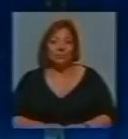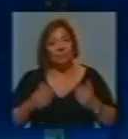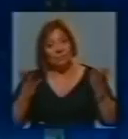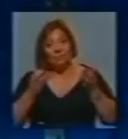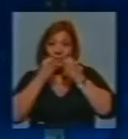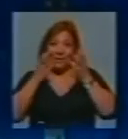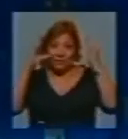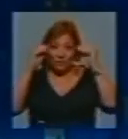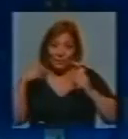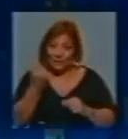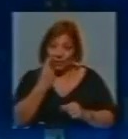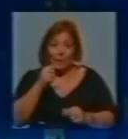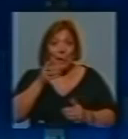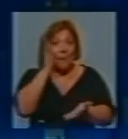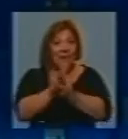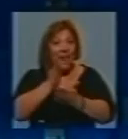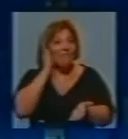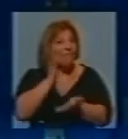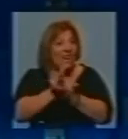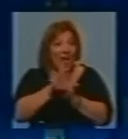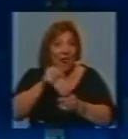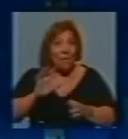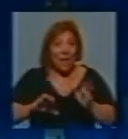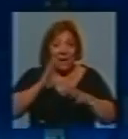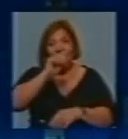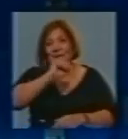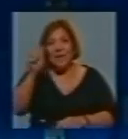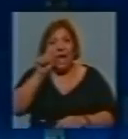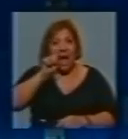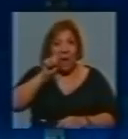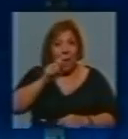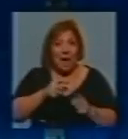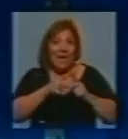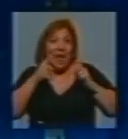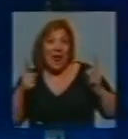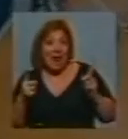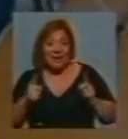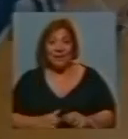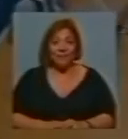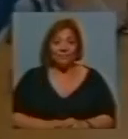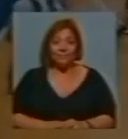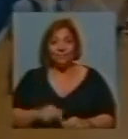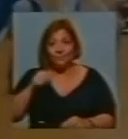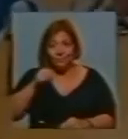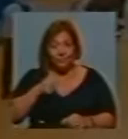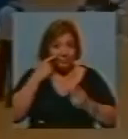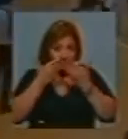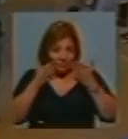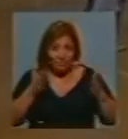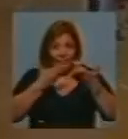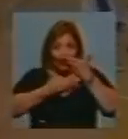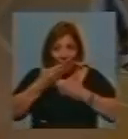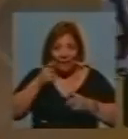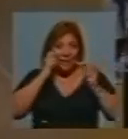Buenas noches para todos. Se jugó la primera final de la Liga Uruguaya de Básquet. Fue triunfo de Aguada en el alargue. Vamos a empezar a compartir